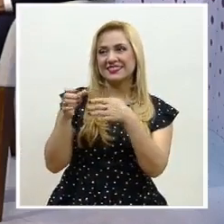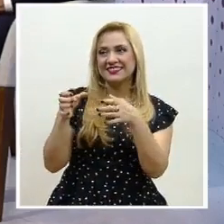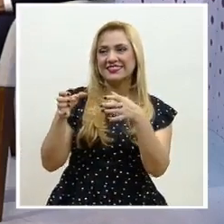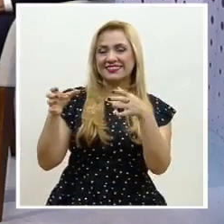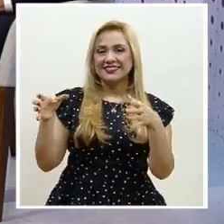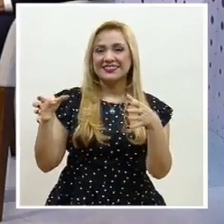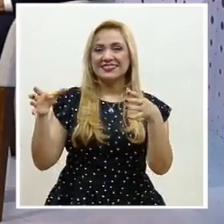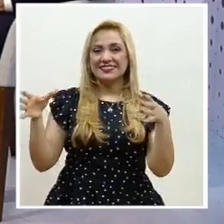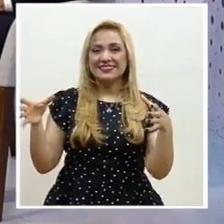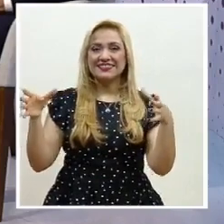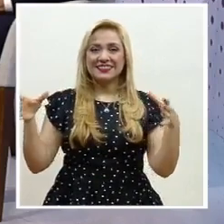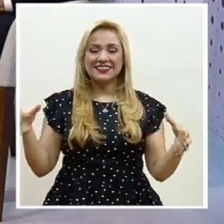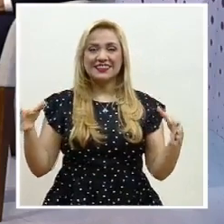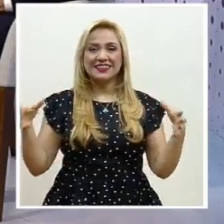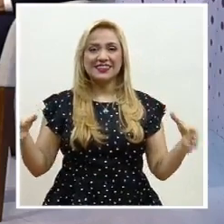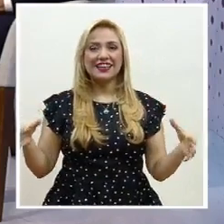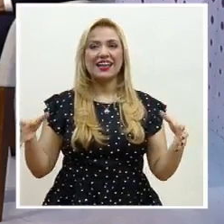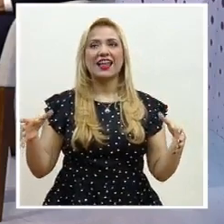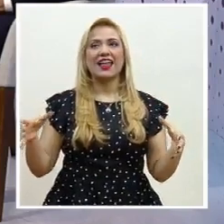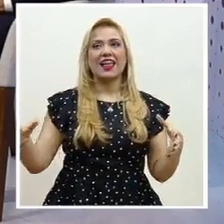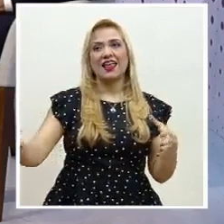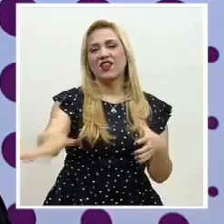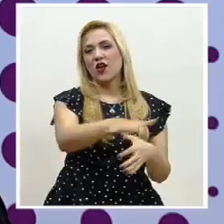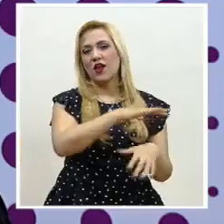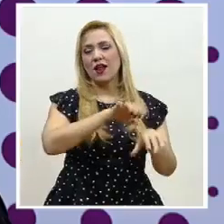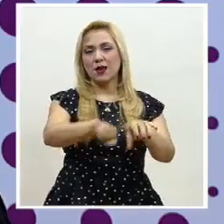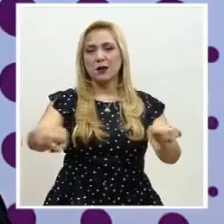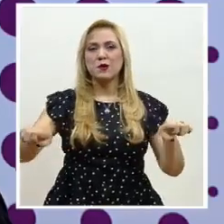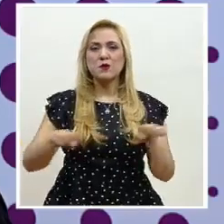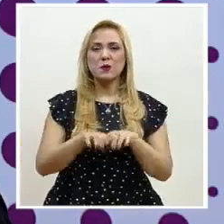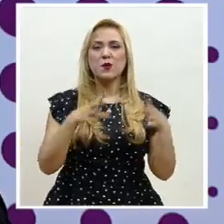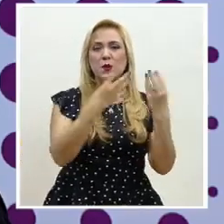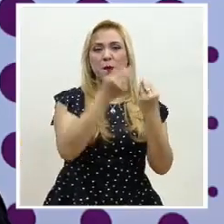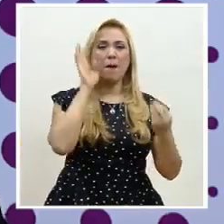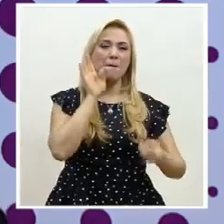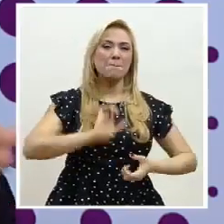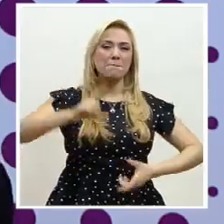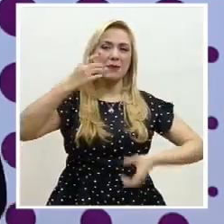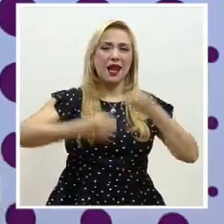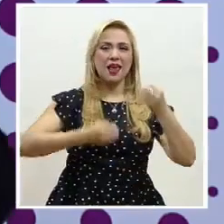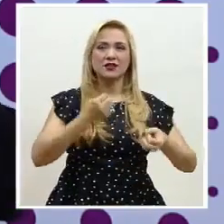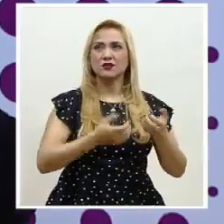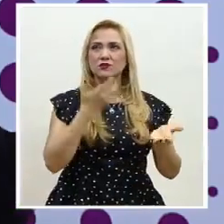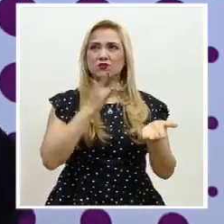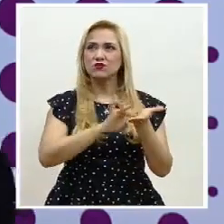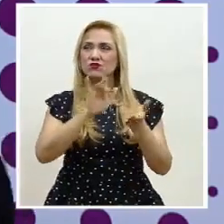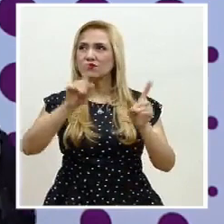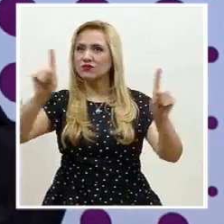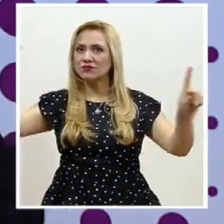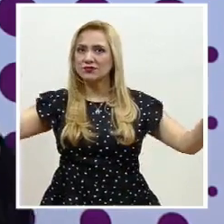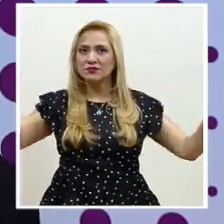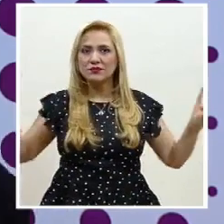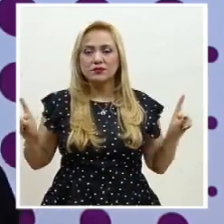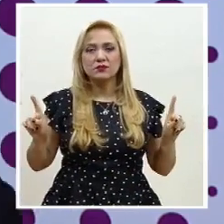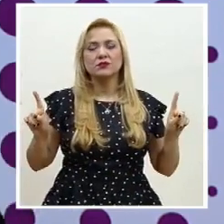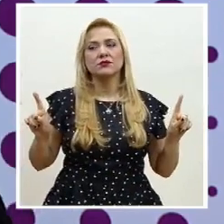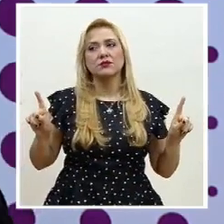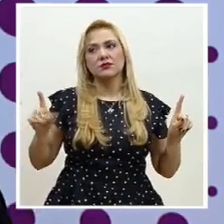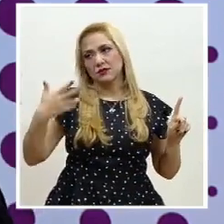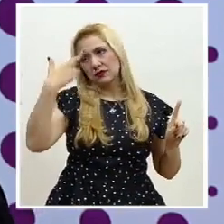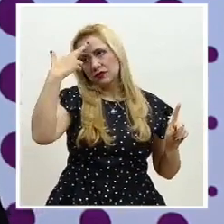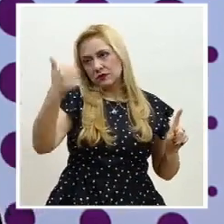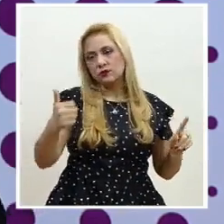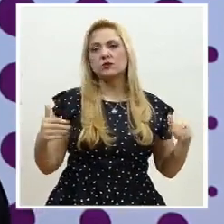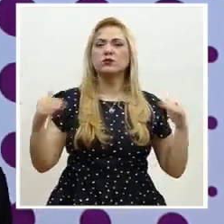número del total de secretarios y secretarias de estudio y cuenta de la Corte. Afortunadamente, bueno, por distintas razones, un tema de justicia, de